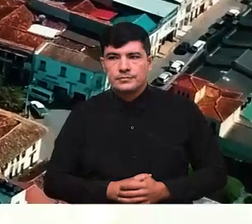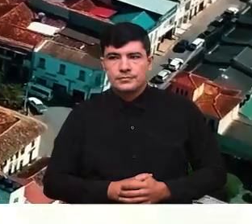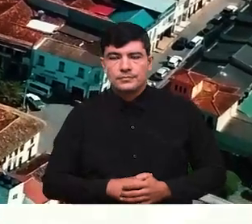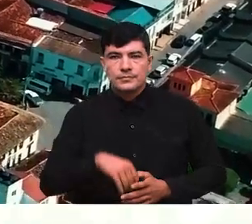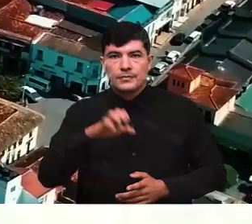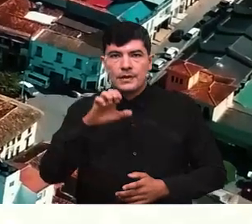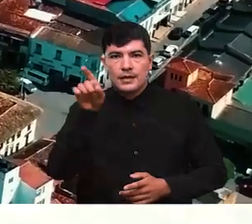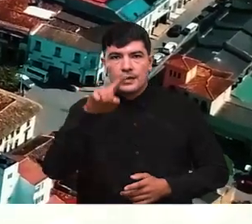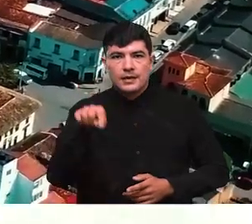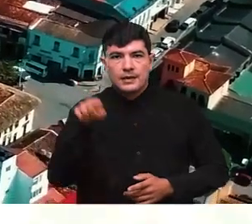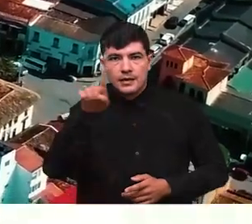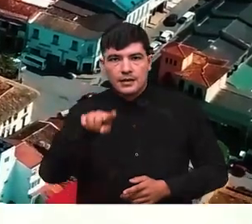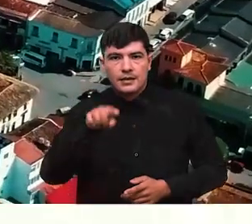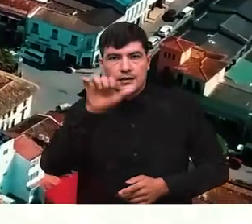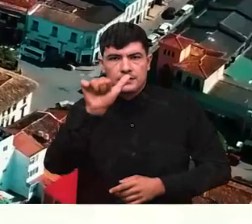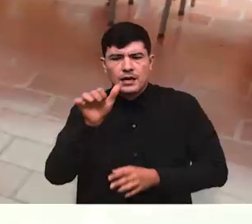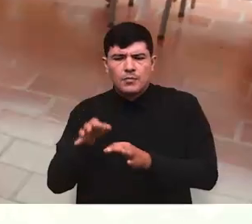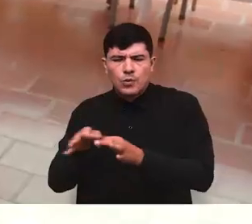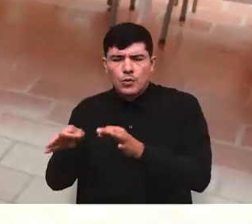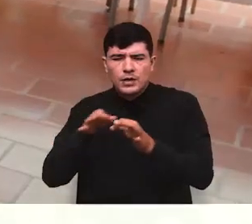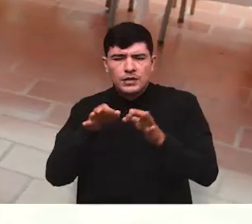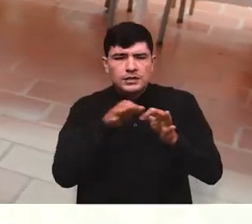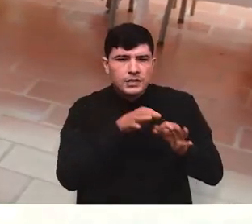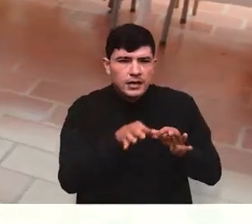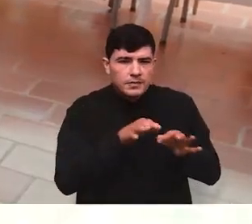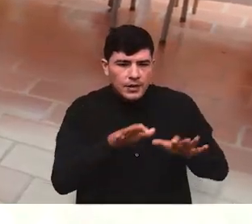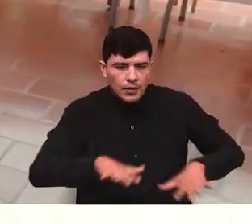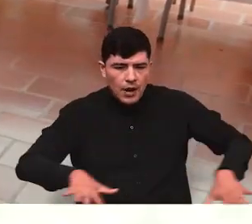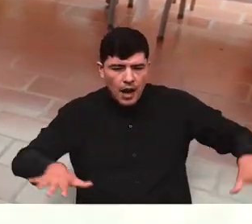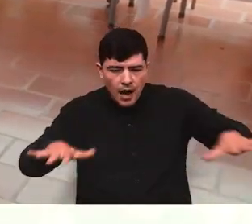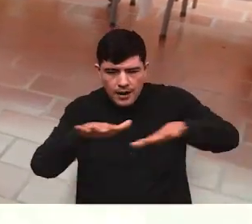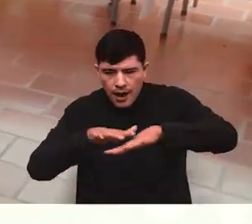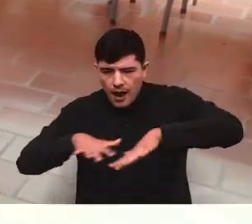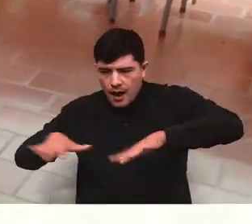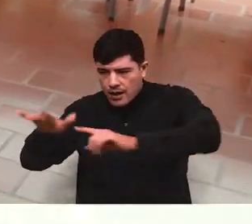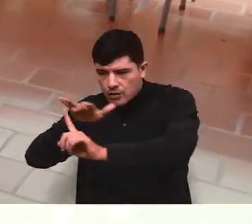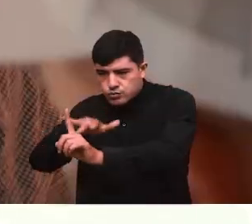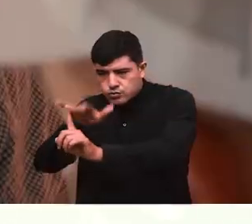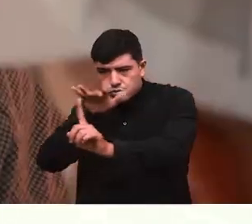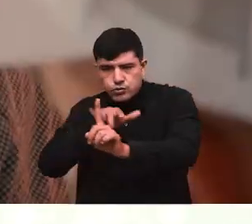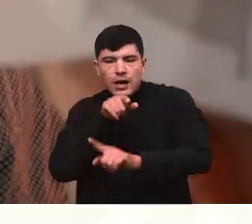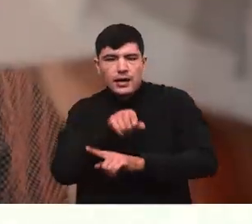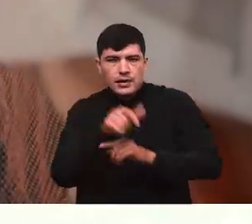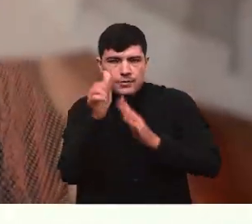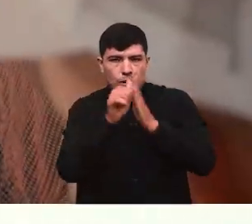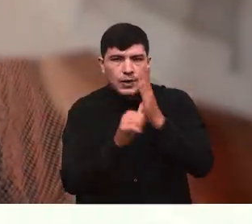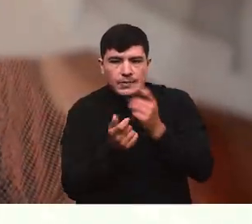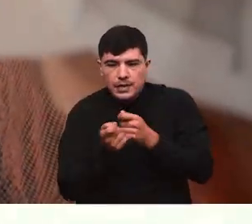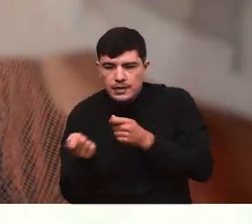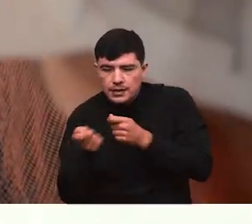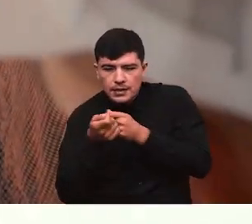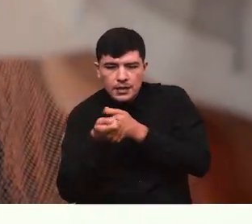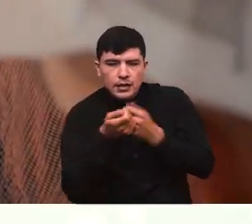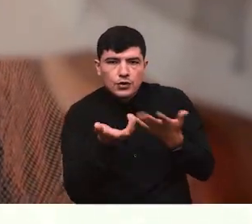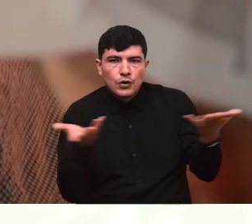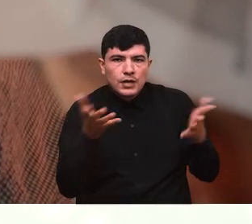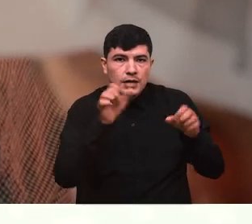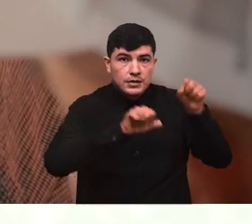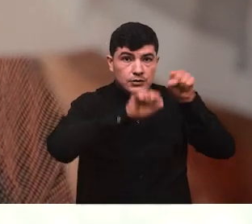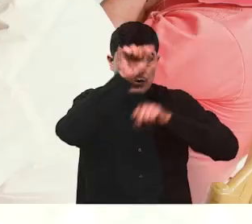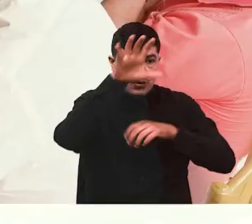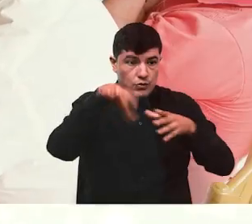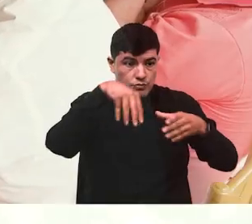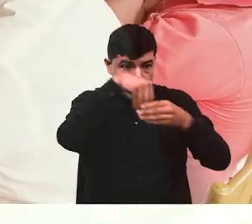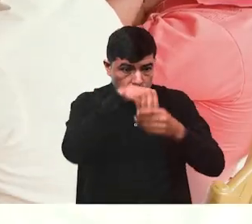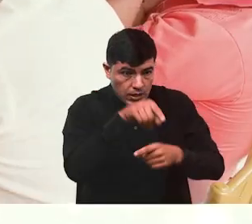ESA sigue recorriendo los municipios de su área de influencia con el programa Cercanía. Estuvimos en El Socorro generando una